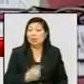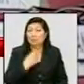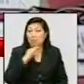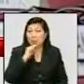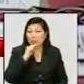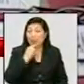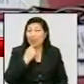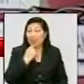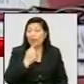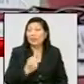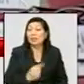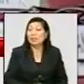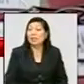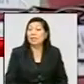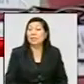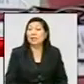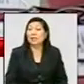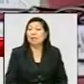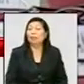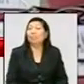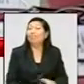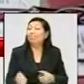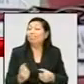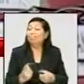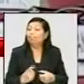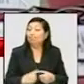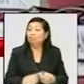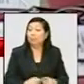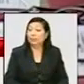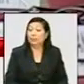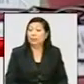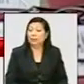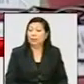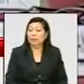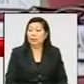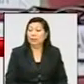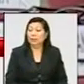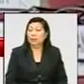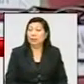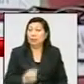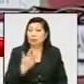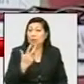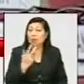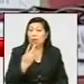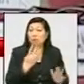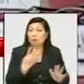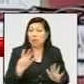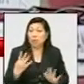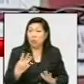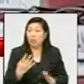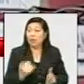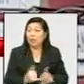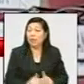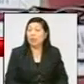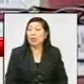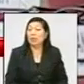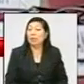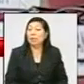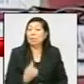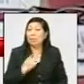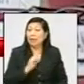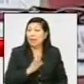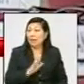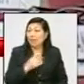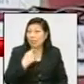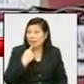reconoce como vinculante, el 399 y el informe ETES, para ellos es